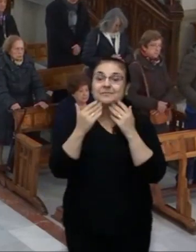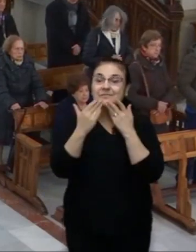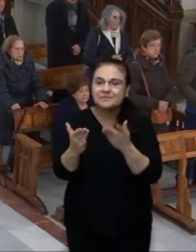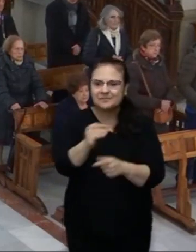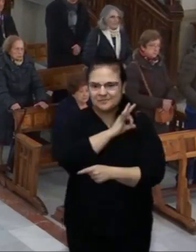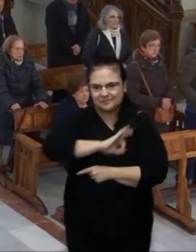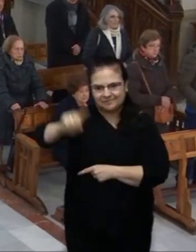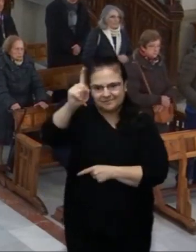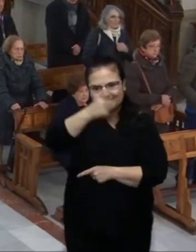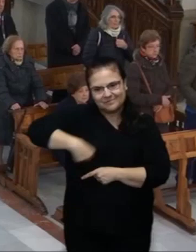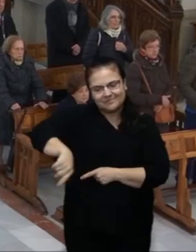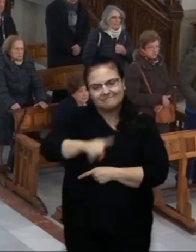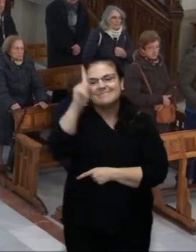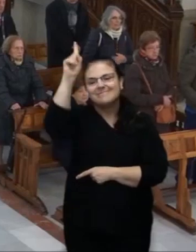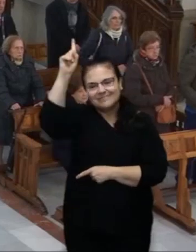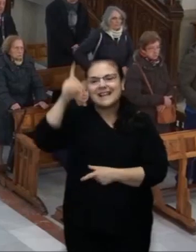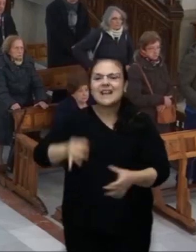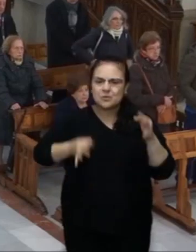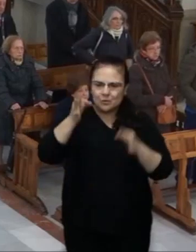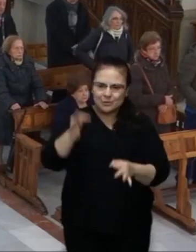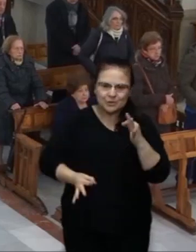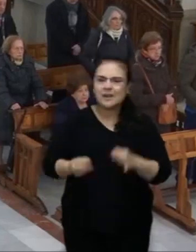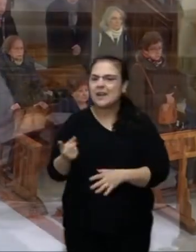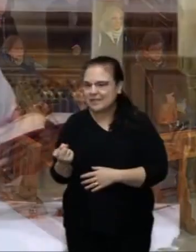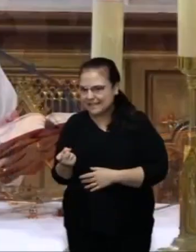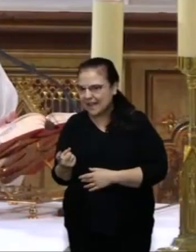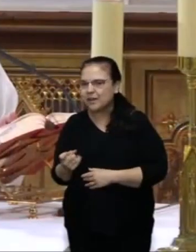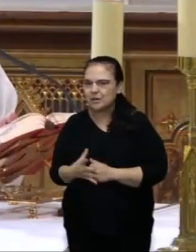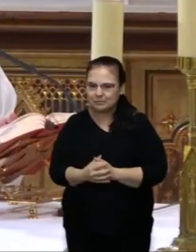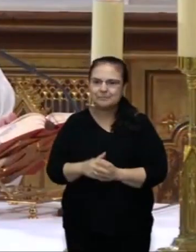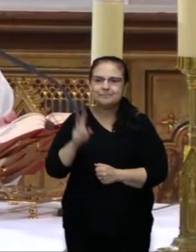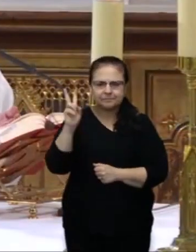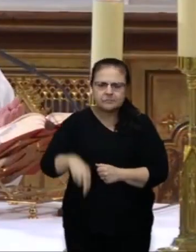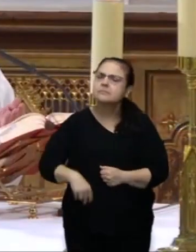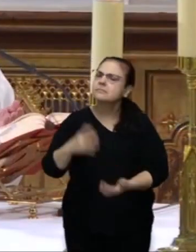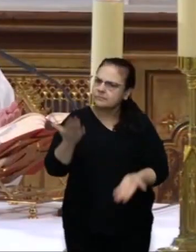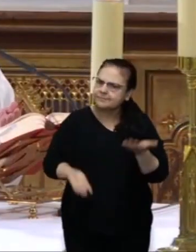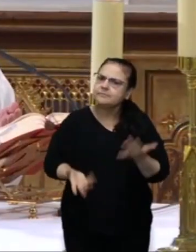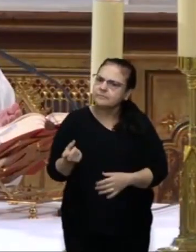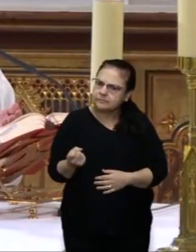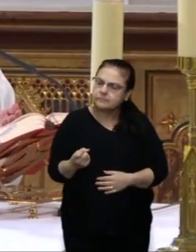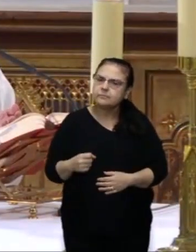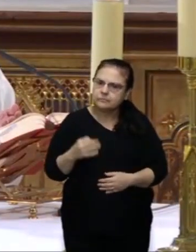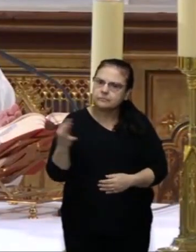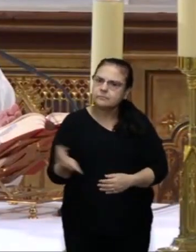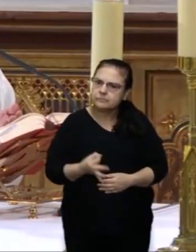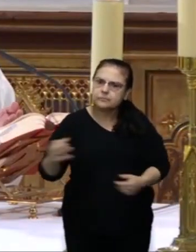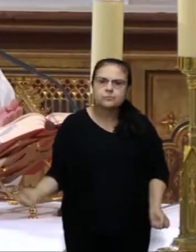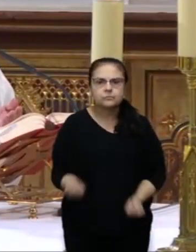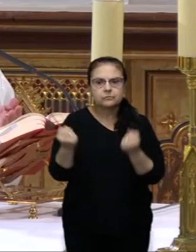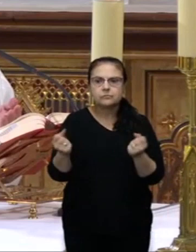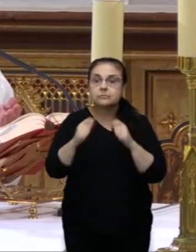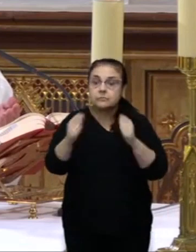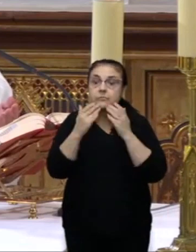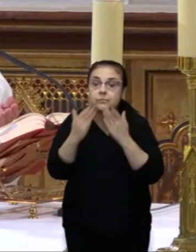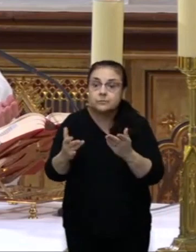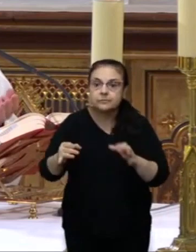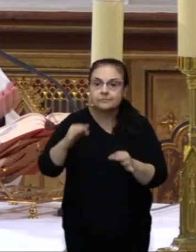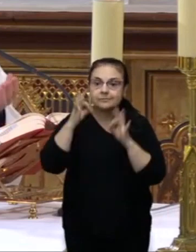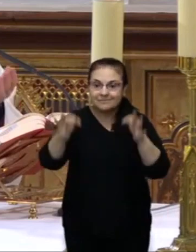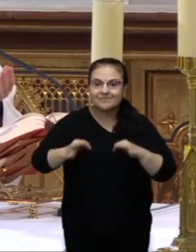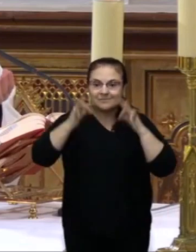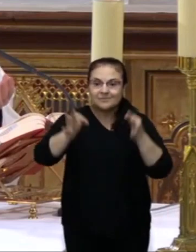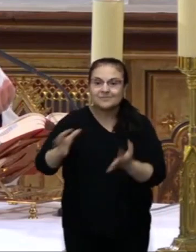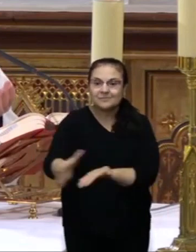Demos gracias al Señor nuestro Dios. En verdad es justo y necesario, es nuestro deber y salvación darte gracias